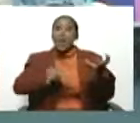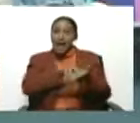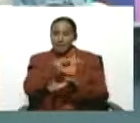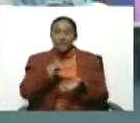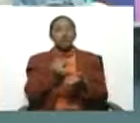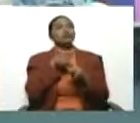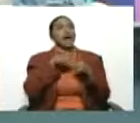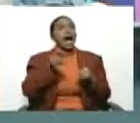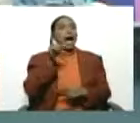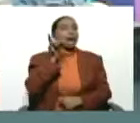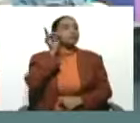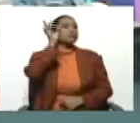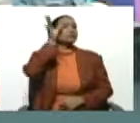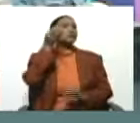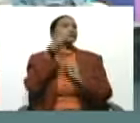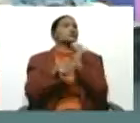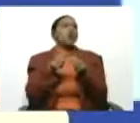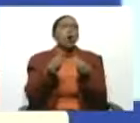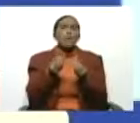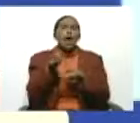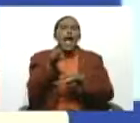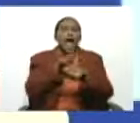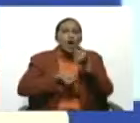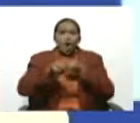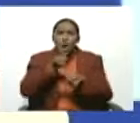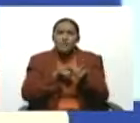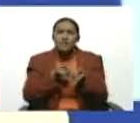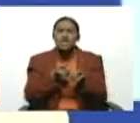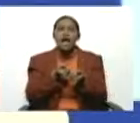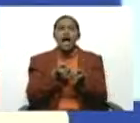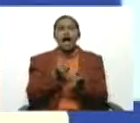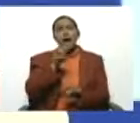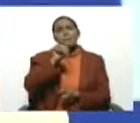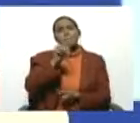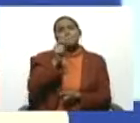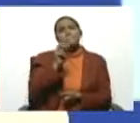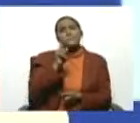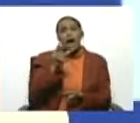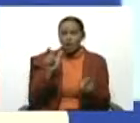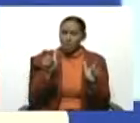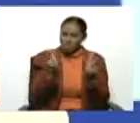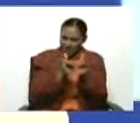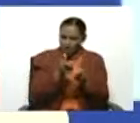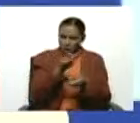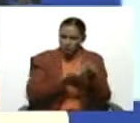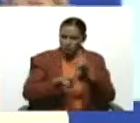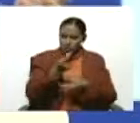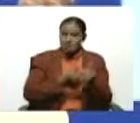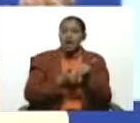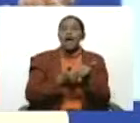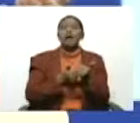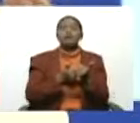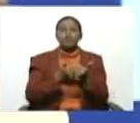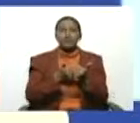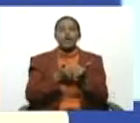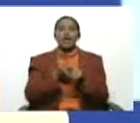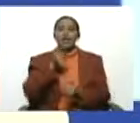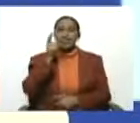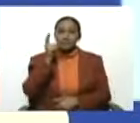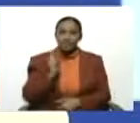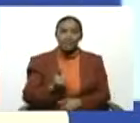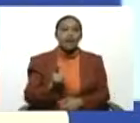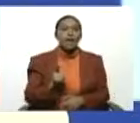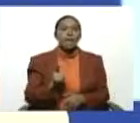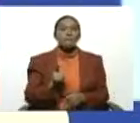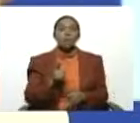que son dos cosas importantes una es tratar evitar sobre calentamiento donde hay alta